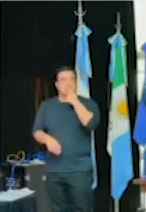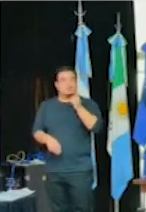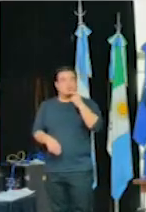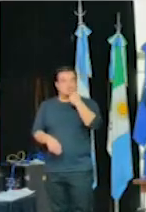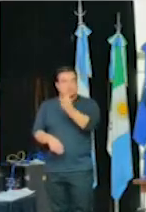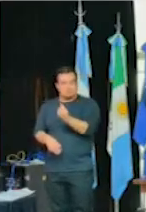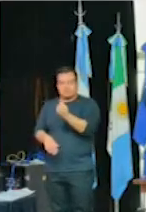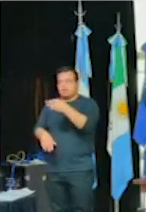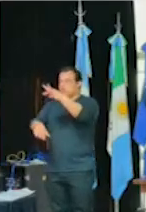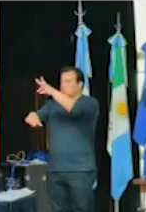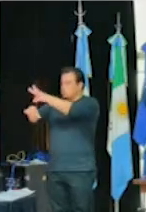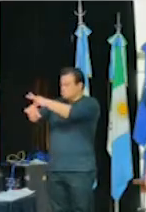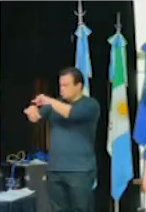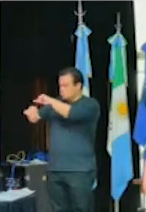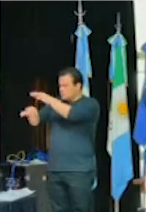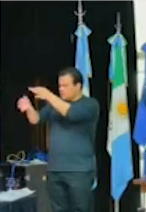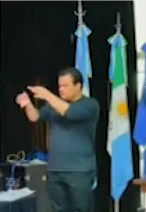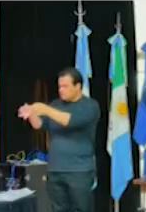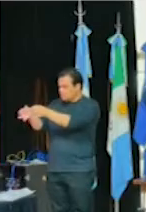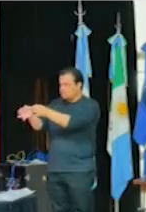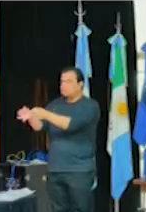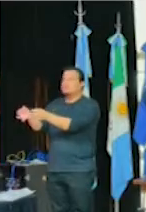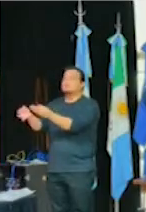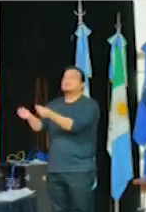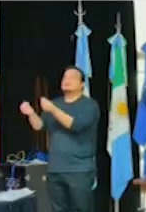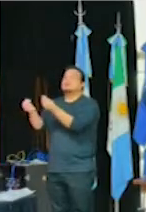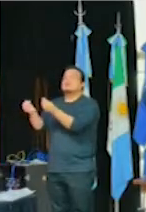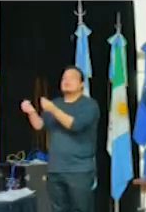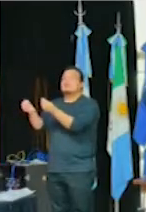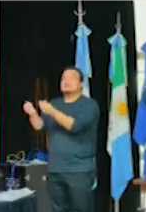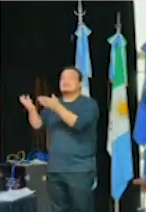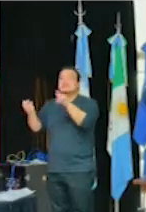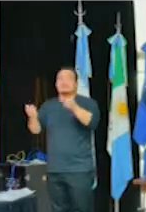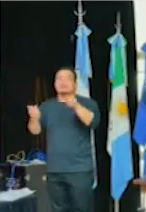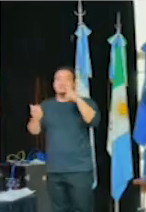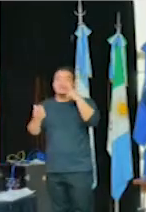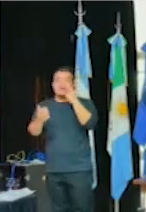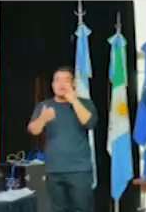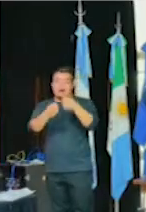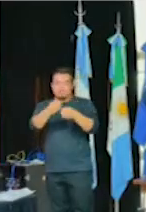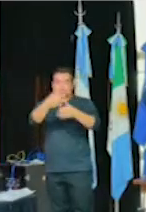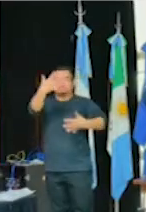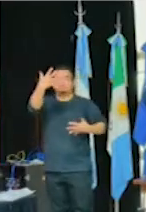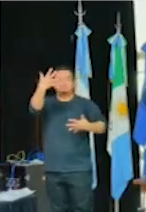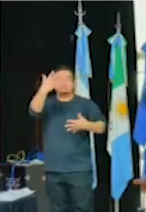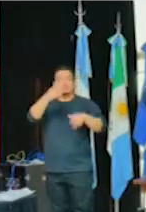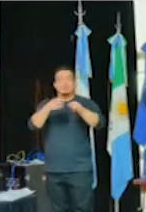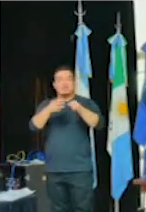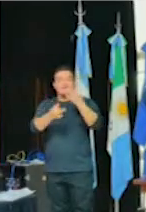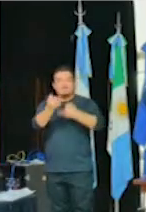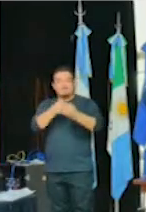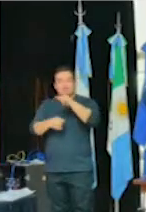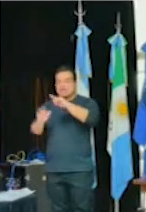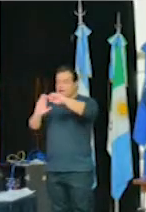un buen médico o un médico exitoso? A ver qué dice la inteligencia artificial. Bueno, tiene que tener cualidades